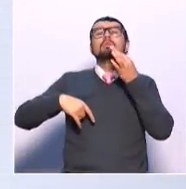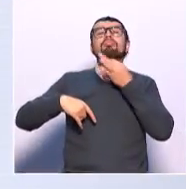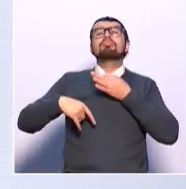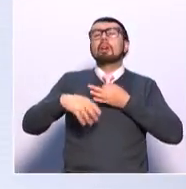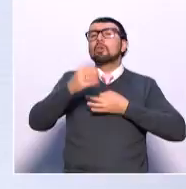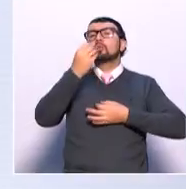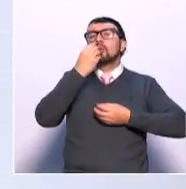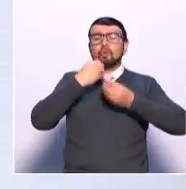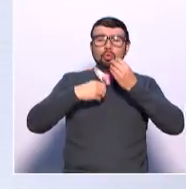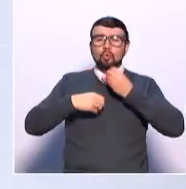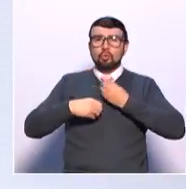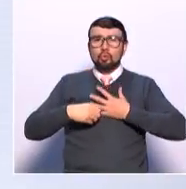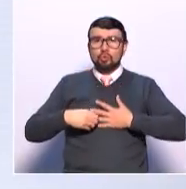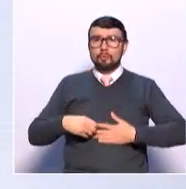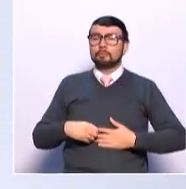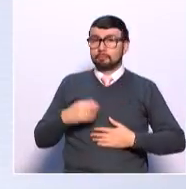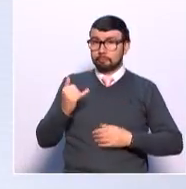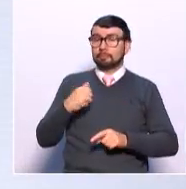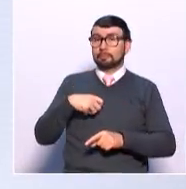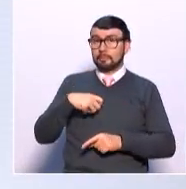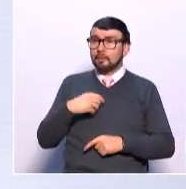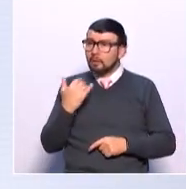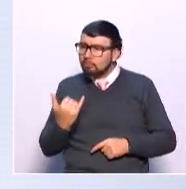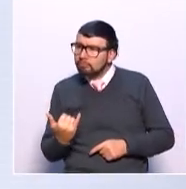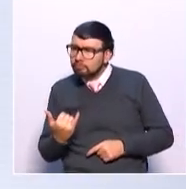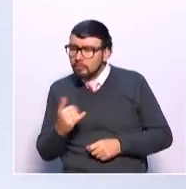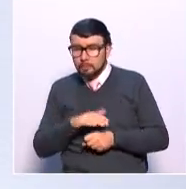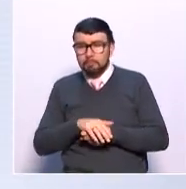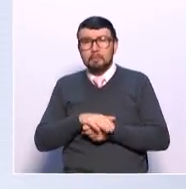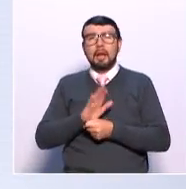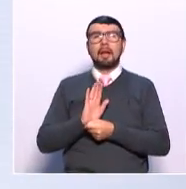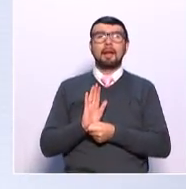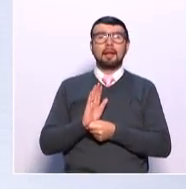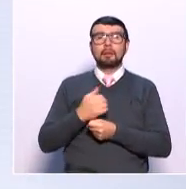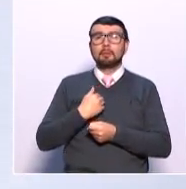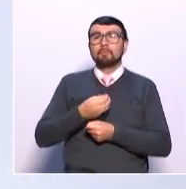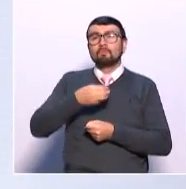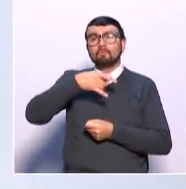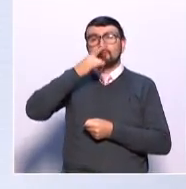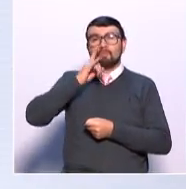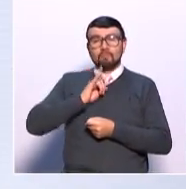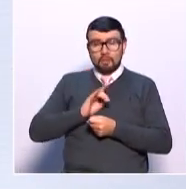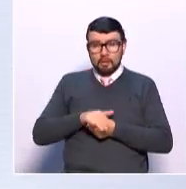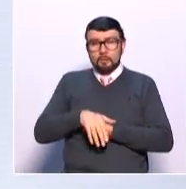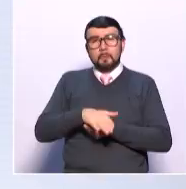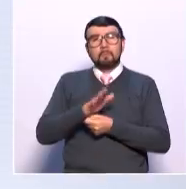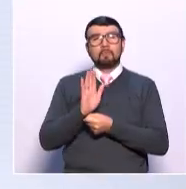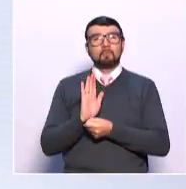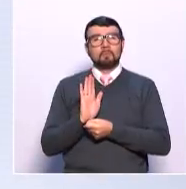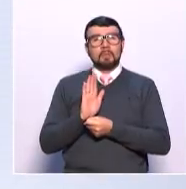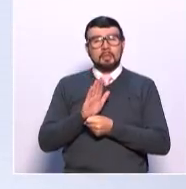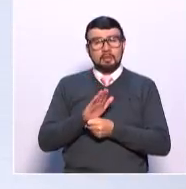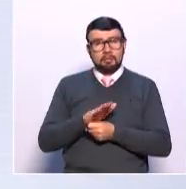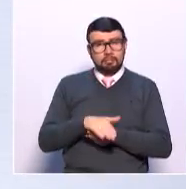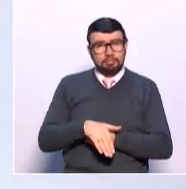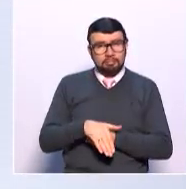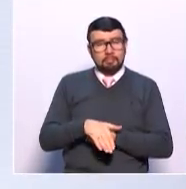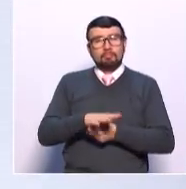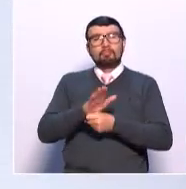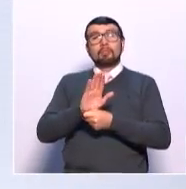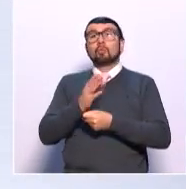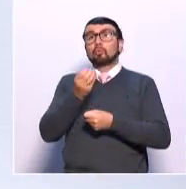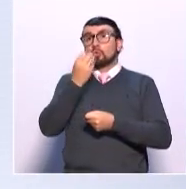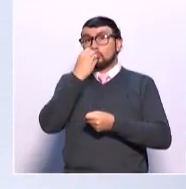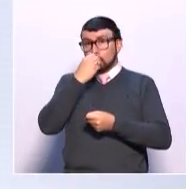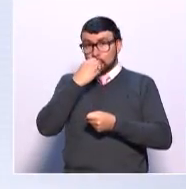esófago ya que hay una tapita que cuando uno respira pues pasa al aire y se cierra acá pero cuando ustedes van a tragar ella